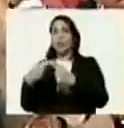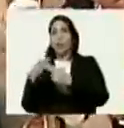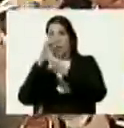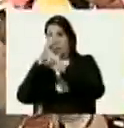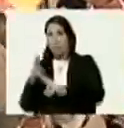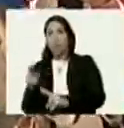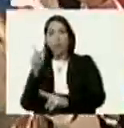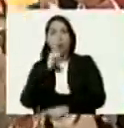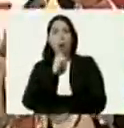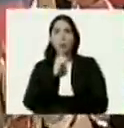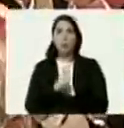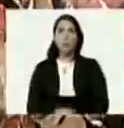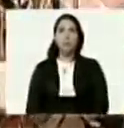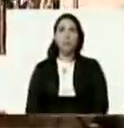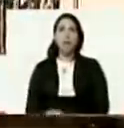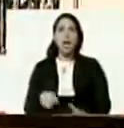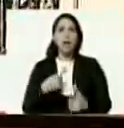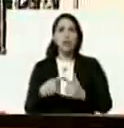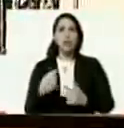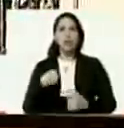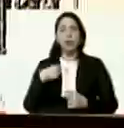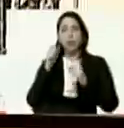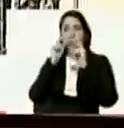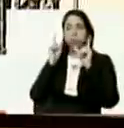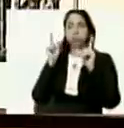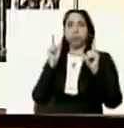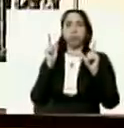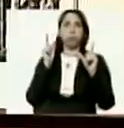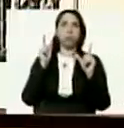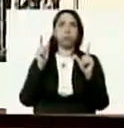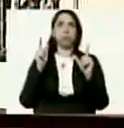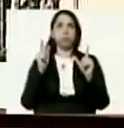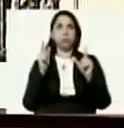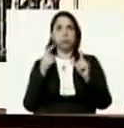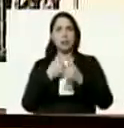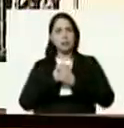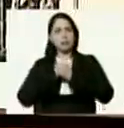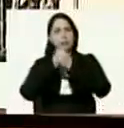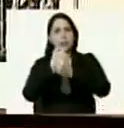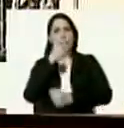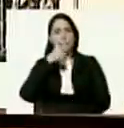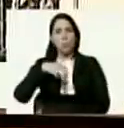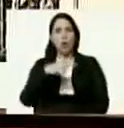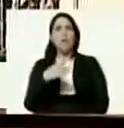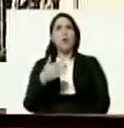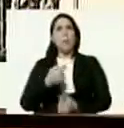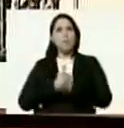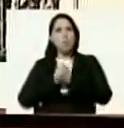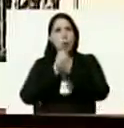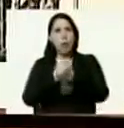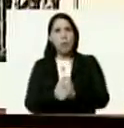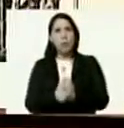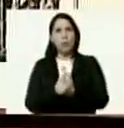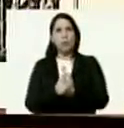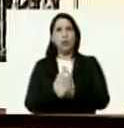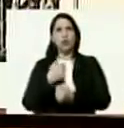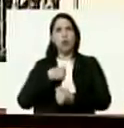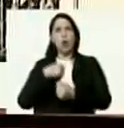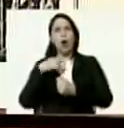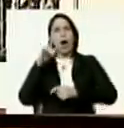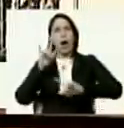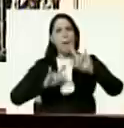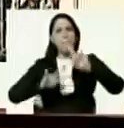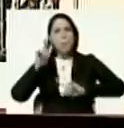nadie. Por eso yo admiro al pueblo y puedo decirle al pueblo que más que admiro, yo amo